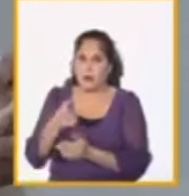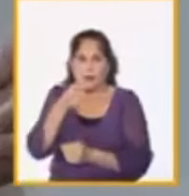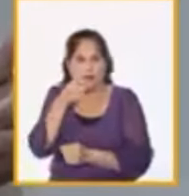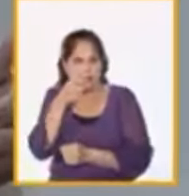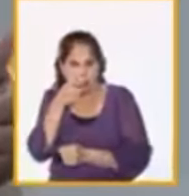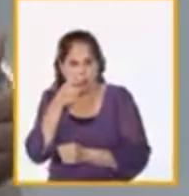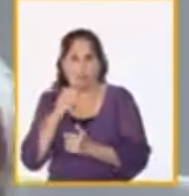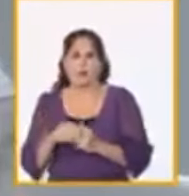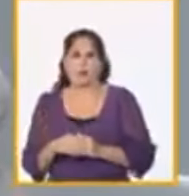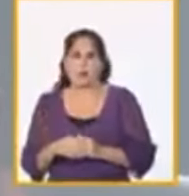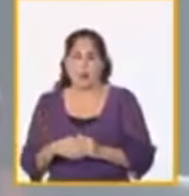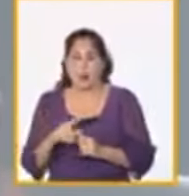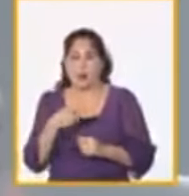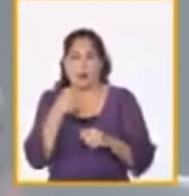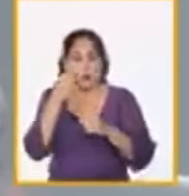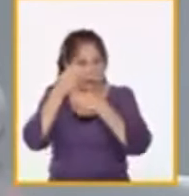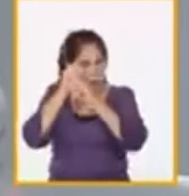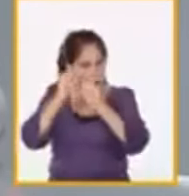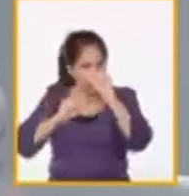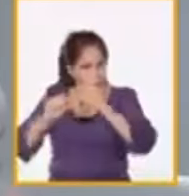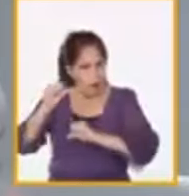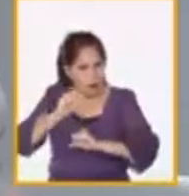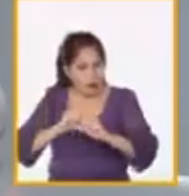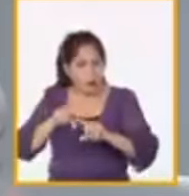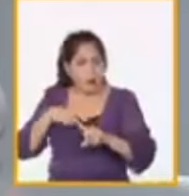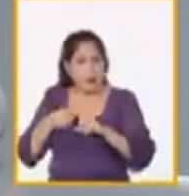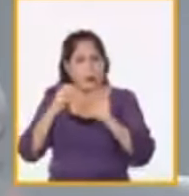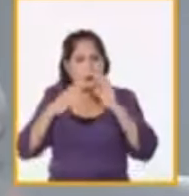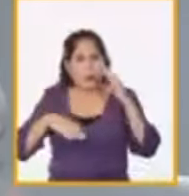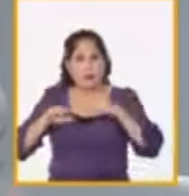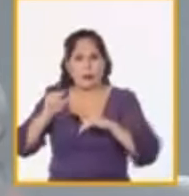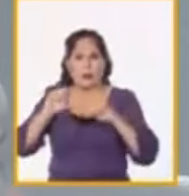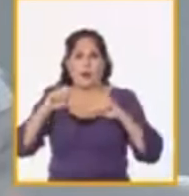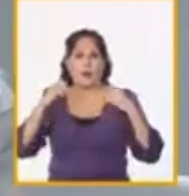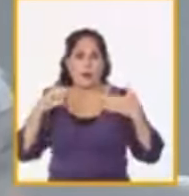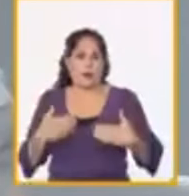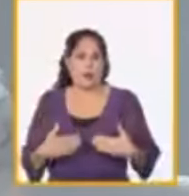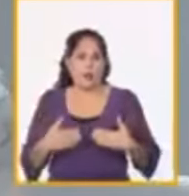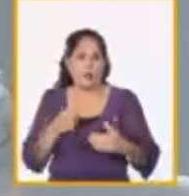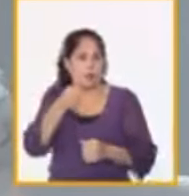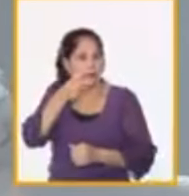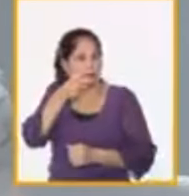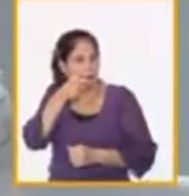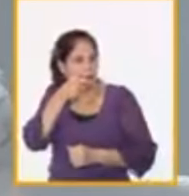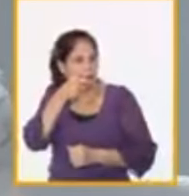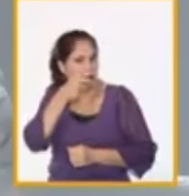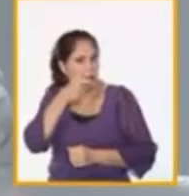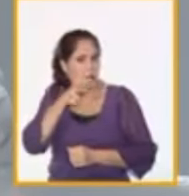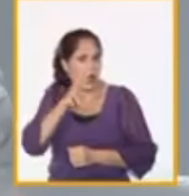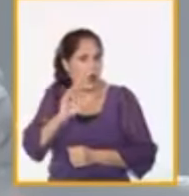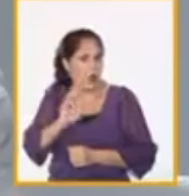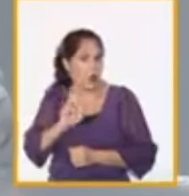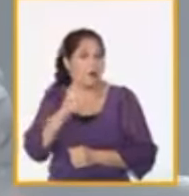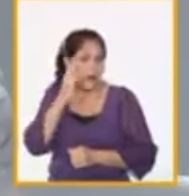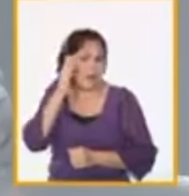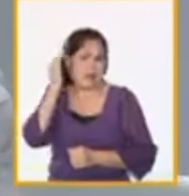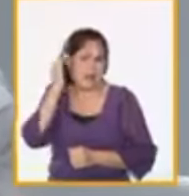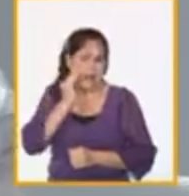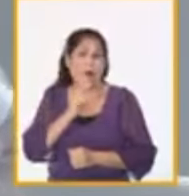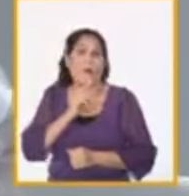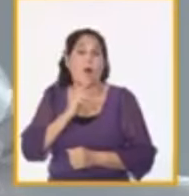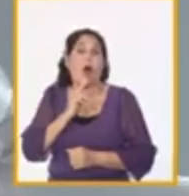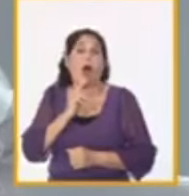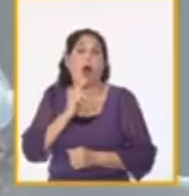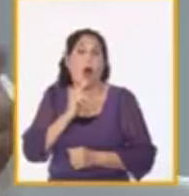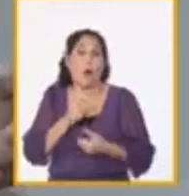con nuestros laboratorios y el Ministerio de Salud Pública también con una vigilancia, porque sabemos que cualquier agua que se entregue sin